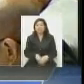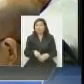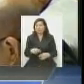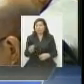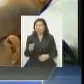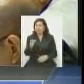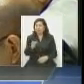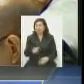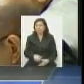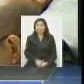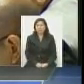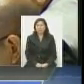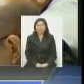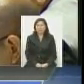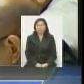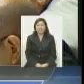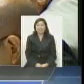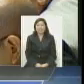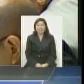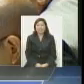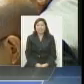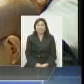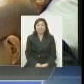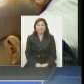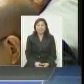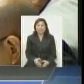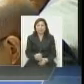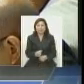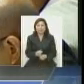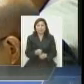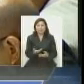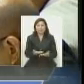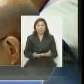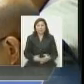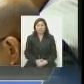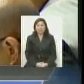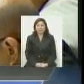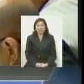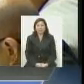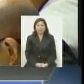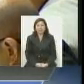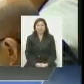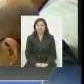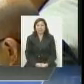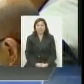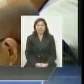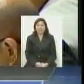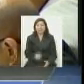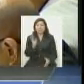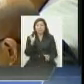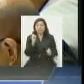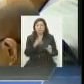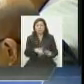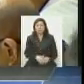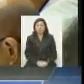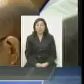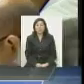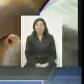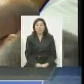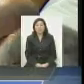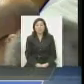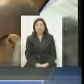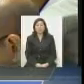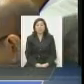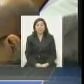saquemos a la gente. Entonces, acá habría que tomar en cuenta que se está dando un delito de lesa contaminación,